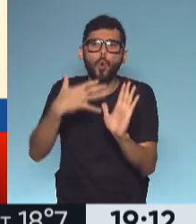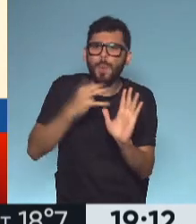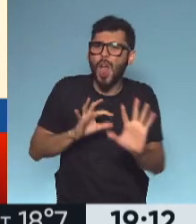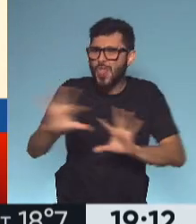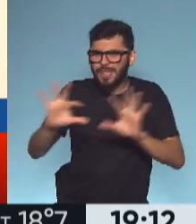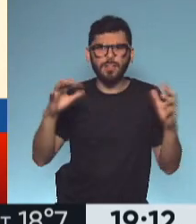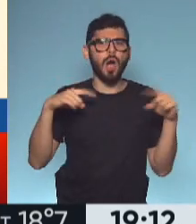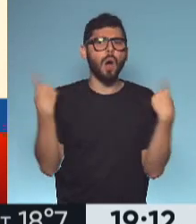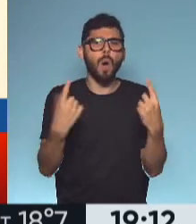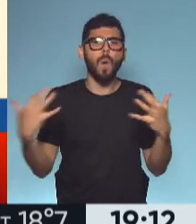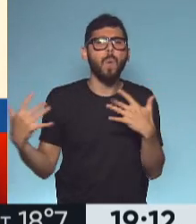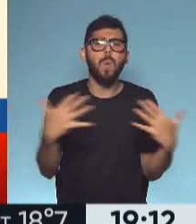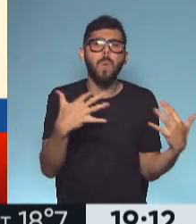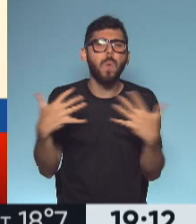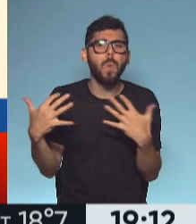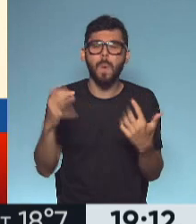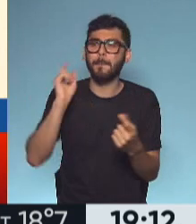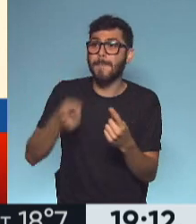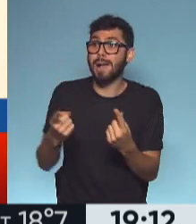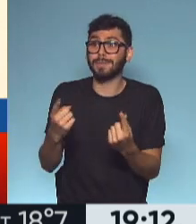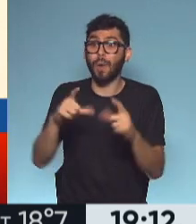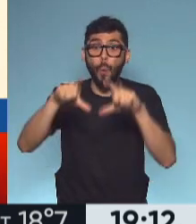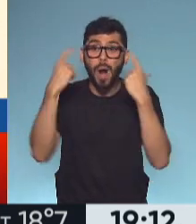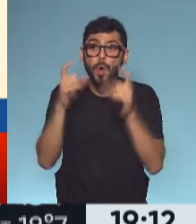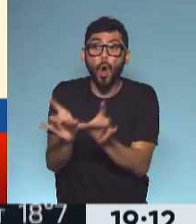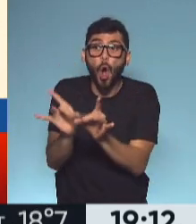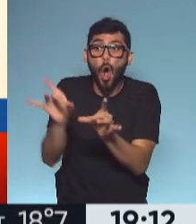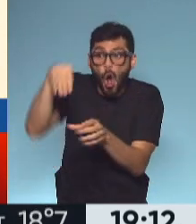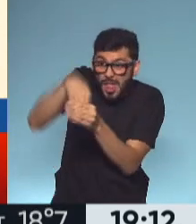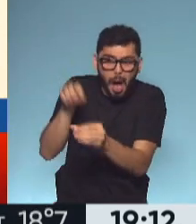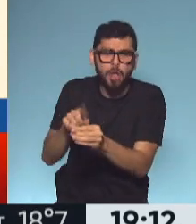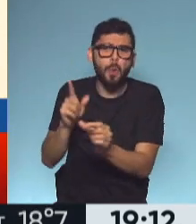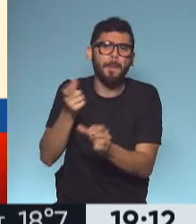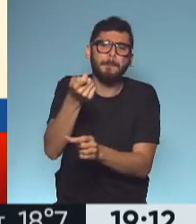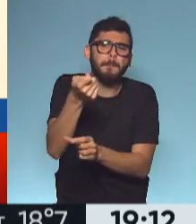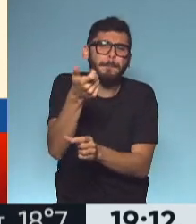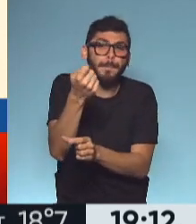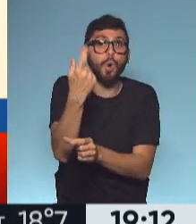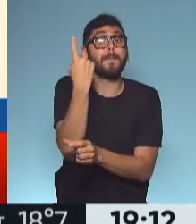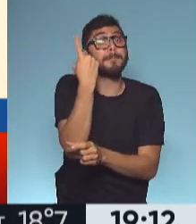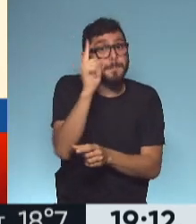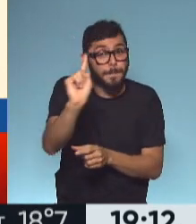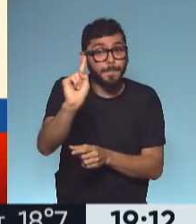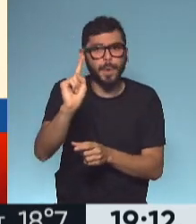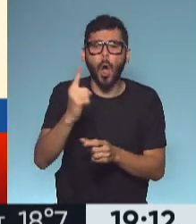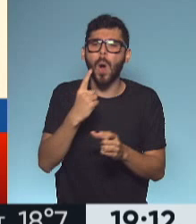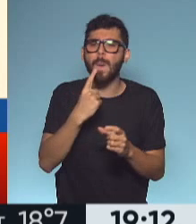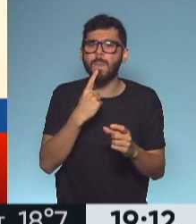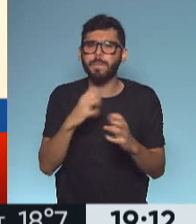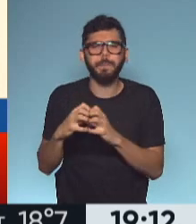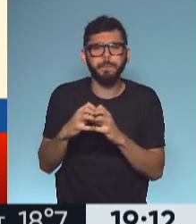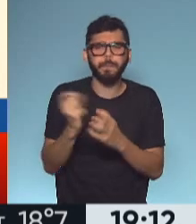la ventilación y el uso de barbijo, son extremadamente pequeños. Ahora, hay cierta discusión, cierto